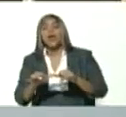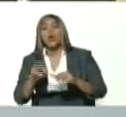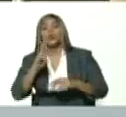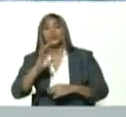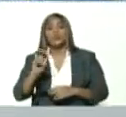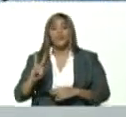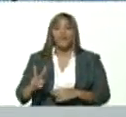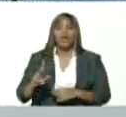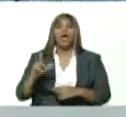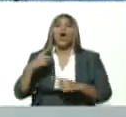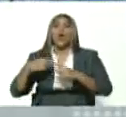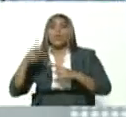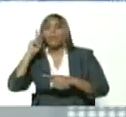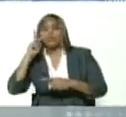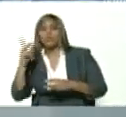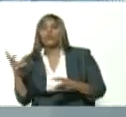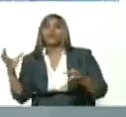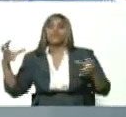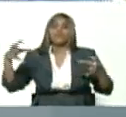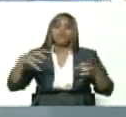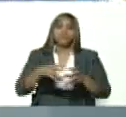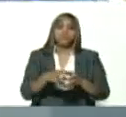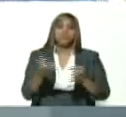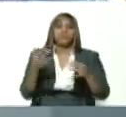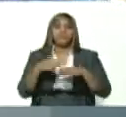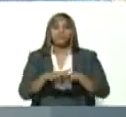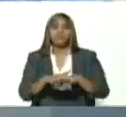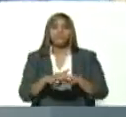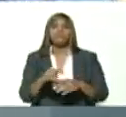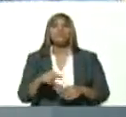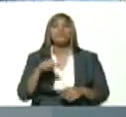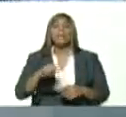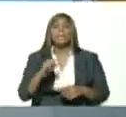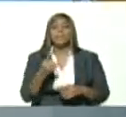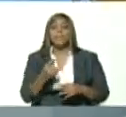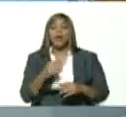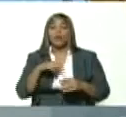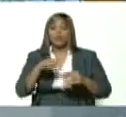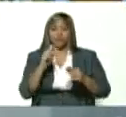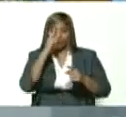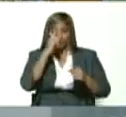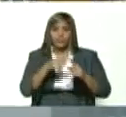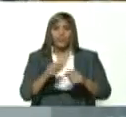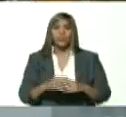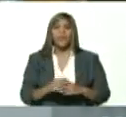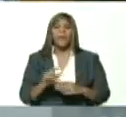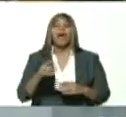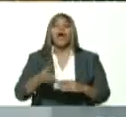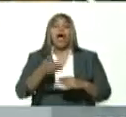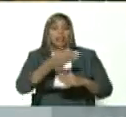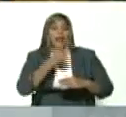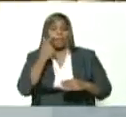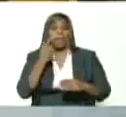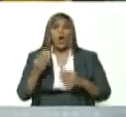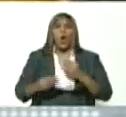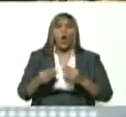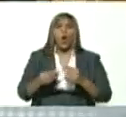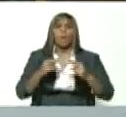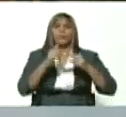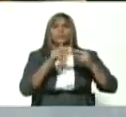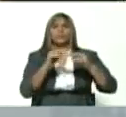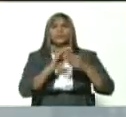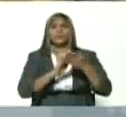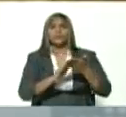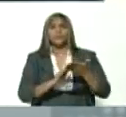nos acometimos y hemos logrado culminar de manera exitosa esta primera fase. Detrás de nosotros se encuentran las losas que fueron recuperadas, que